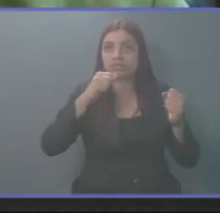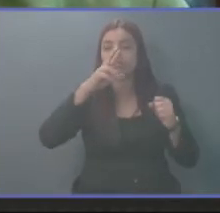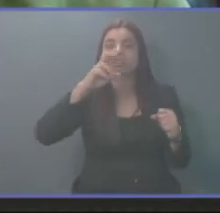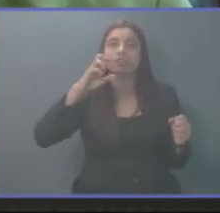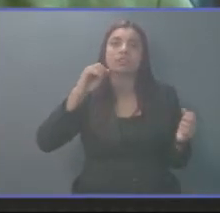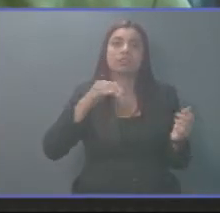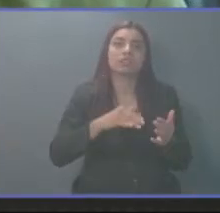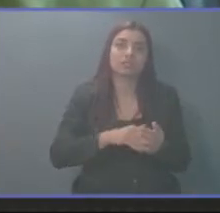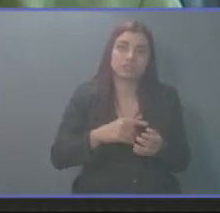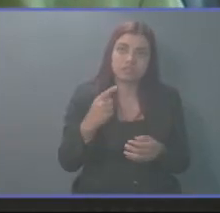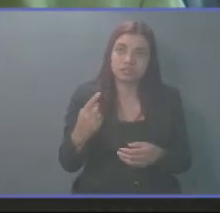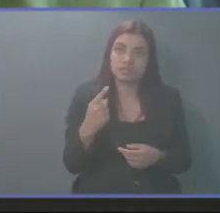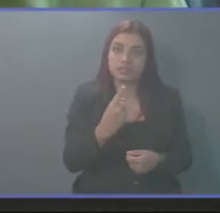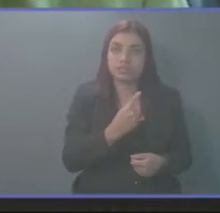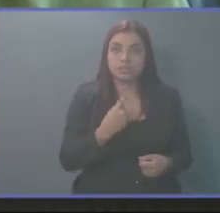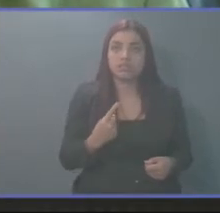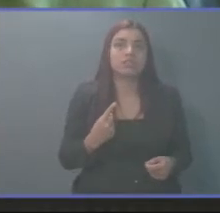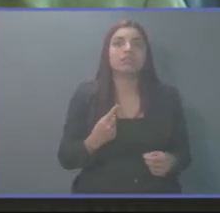1.300.000 personas